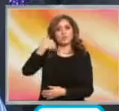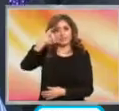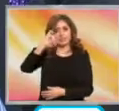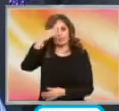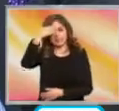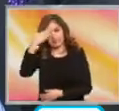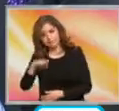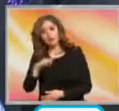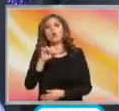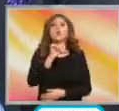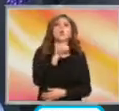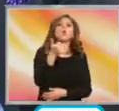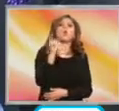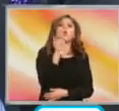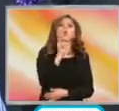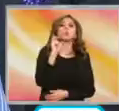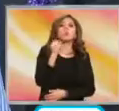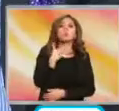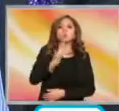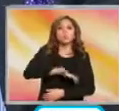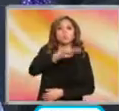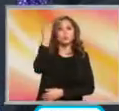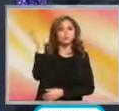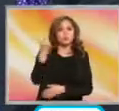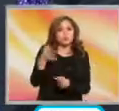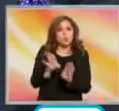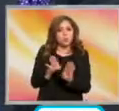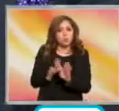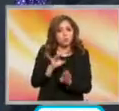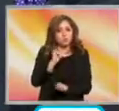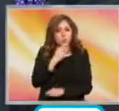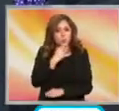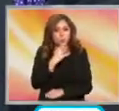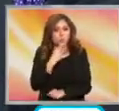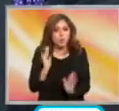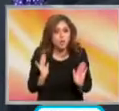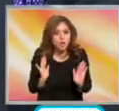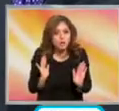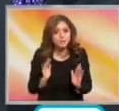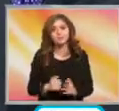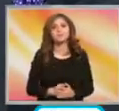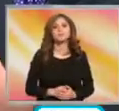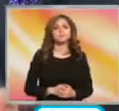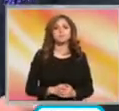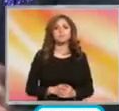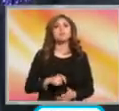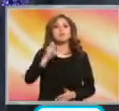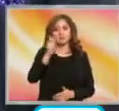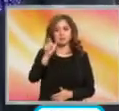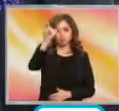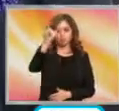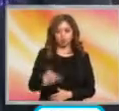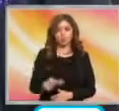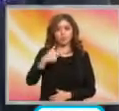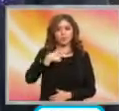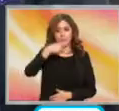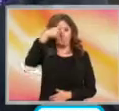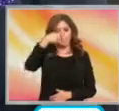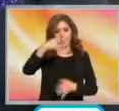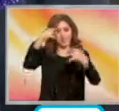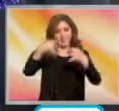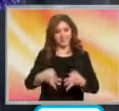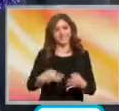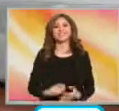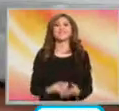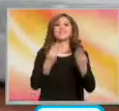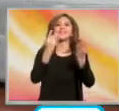no y tampoco. Bueno, algunas a veces no sabíamos cuándo sí. ¿Y cómo sí, no? ¿Y cómo sí, exactamente? Sí, porque nos identifica el cibolopatrio. Claro. Muy bien,